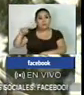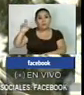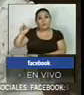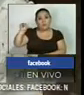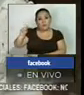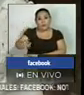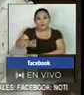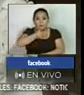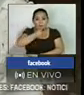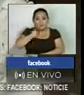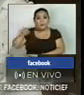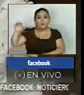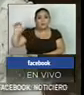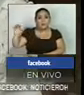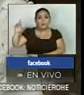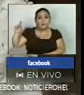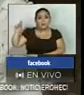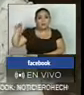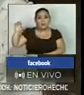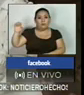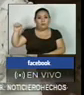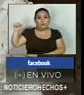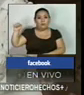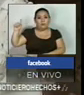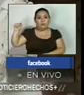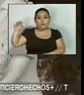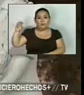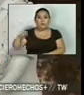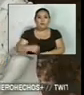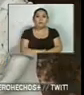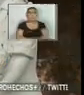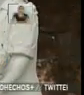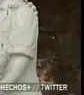este es un informe para Noticiero Hechos, de Ernesto Cornejo.